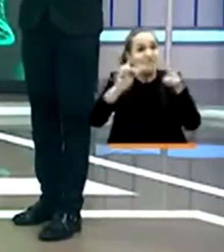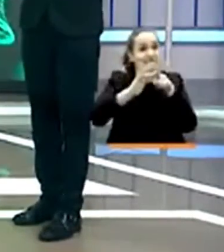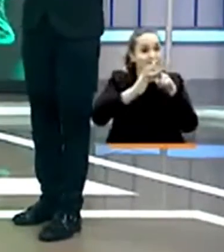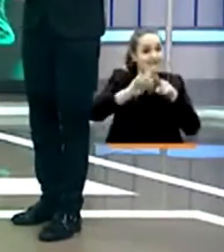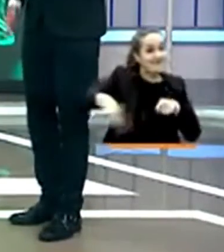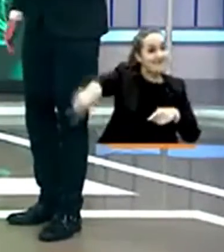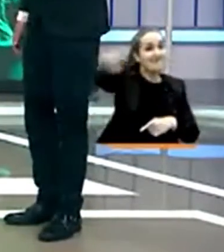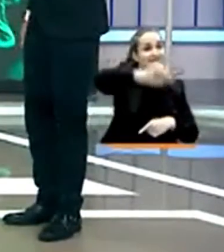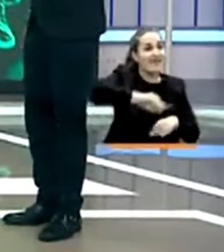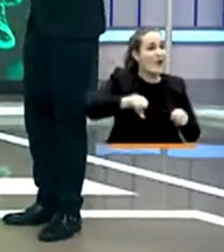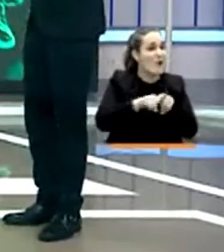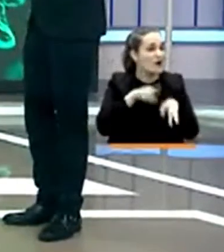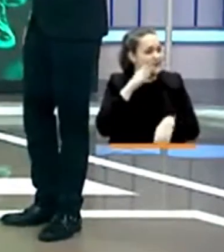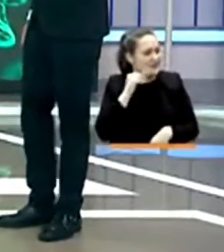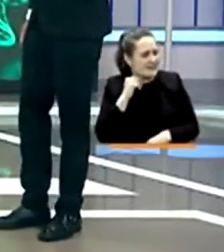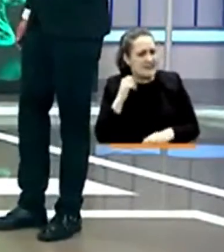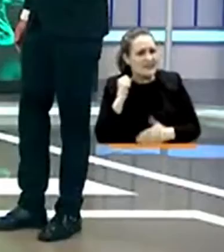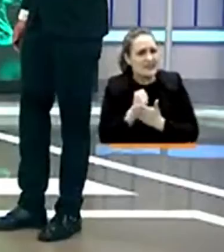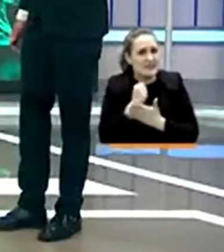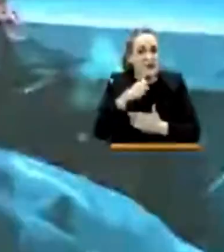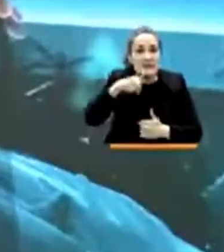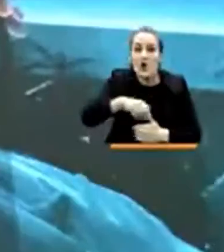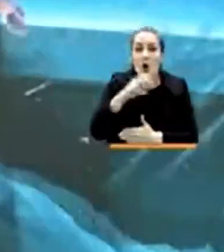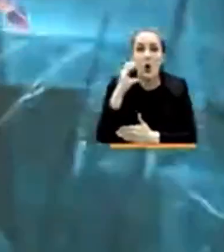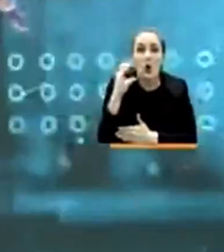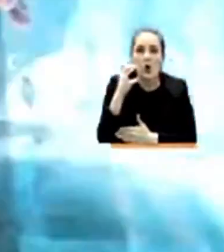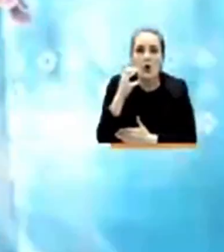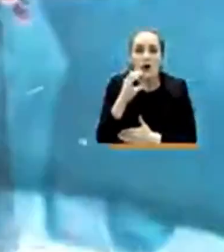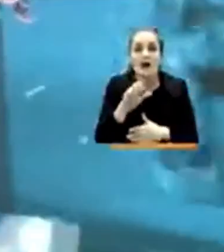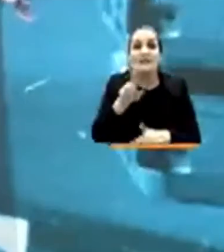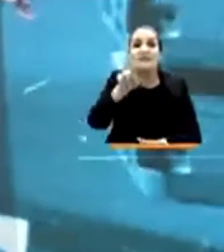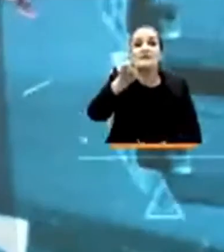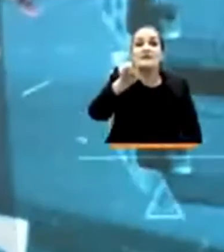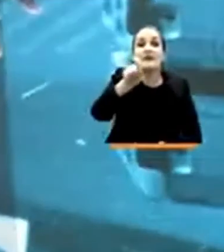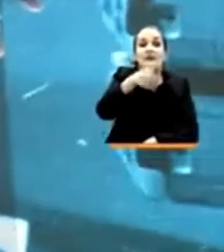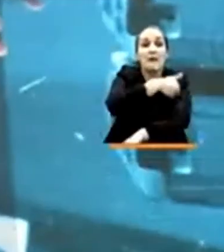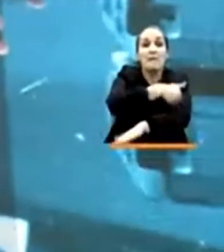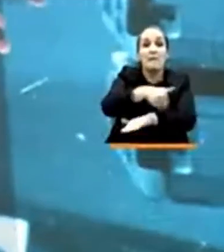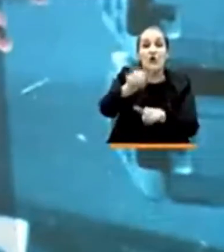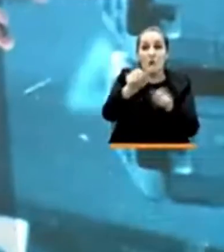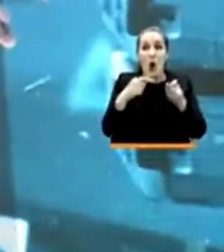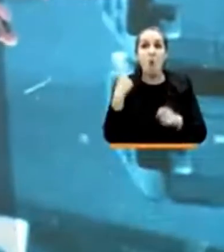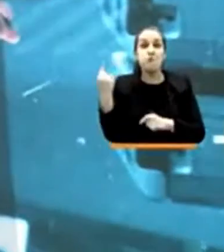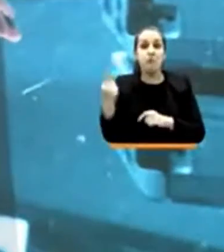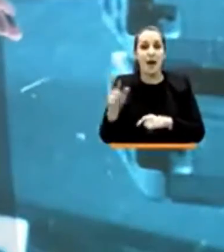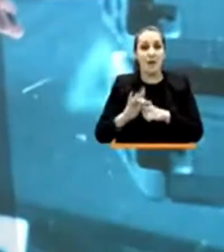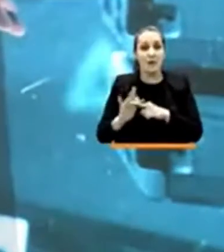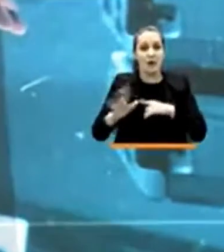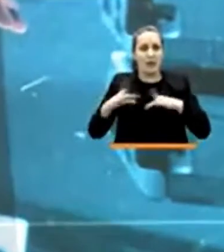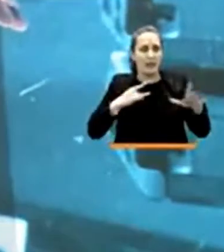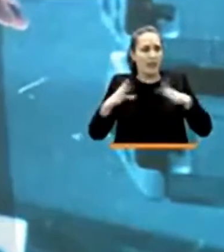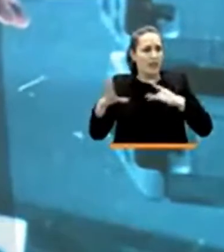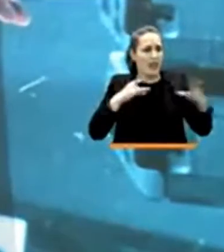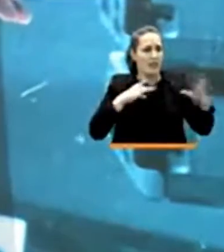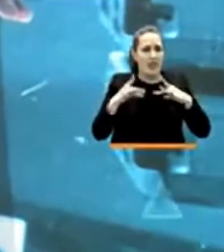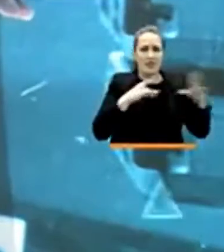sus casas. En Colombia, más de 6 millones de personas se han contagiado del COVID-19 y han superado la enfermedad.